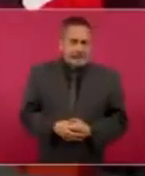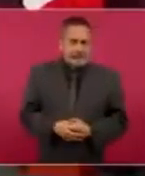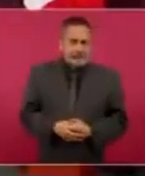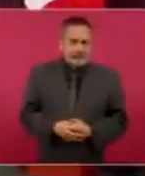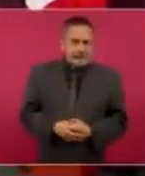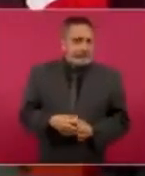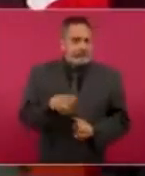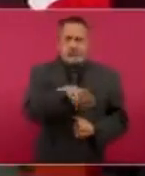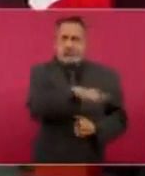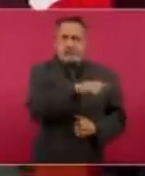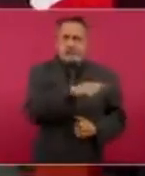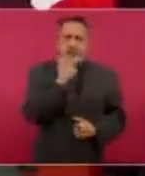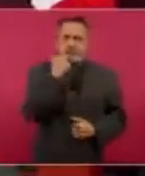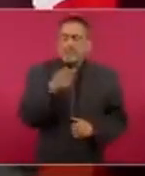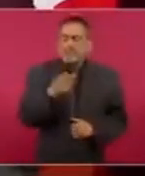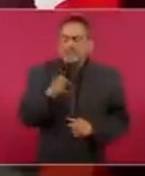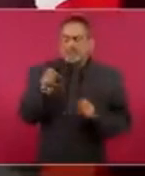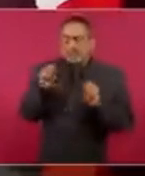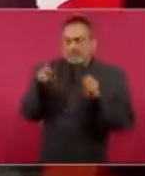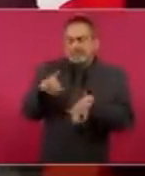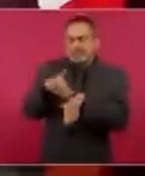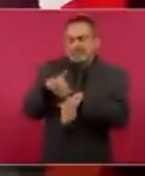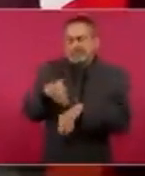no quieren dar su brazo a torcer?